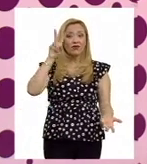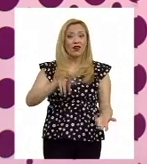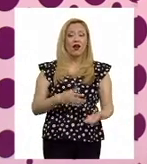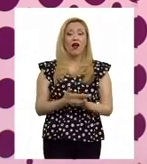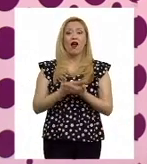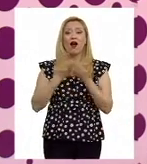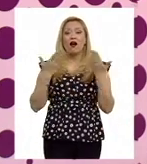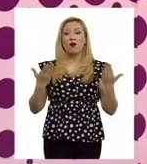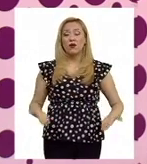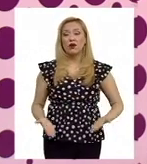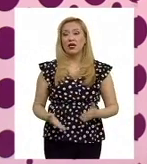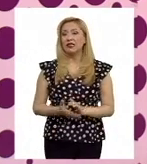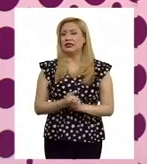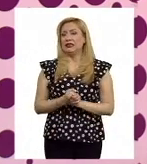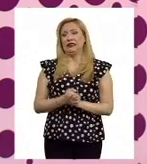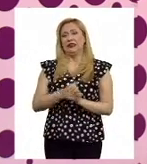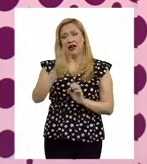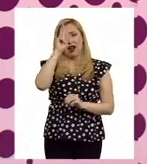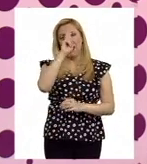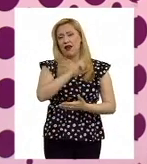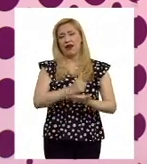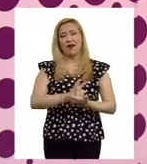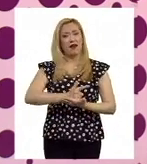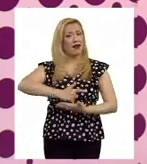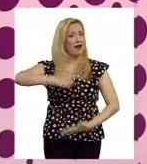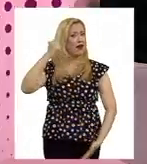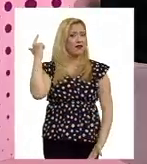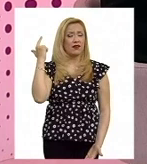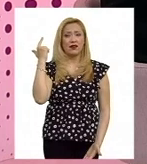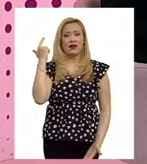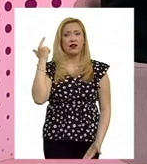generado impactos muy severos en alrededor,